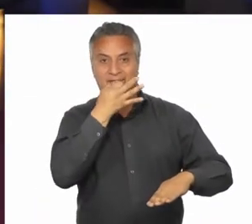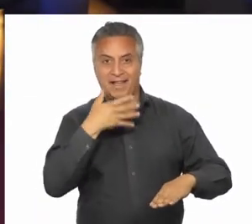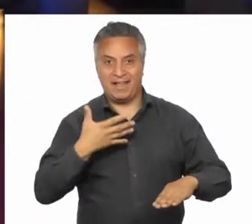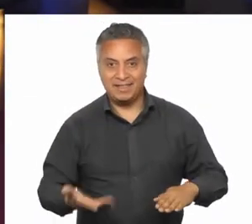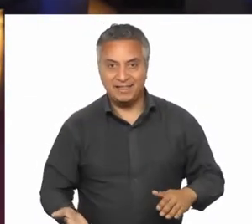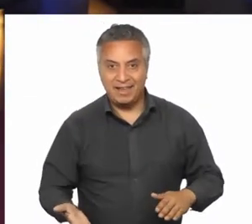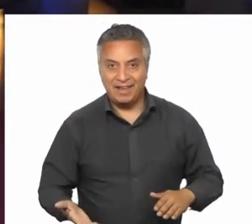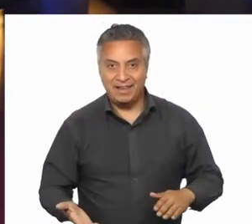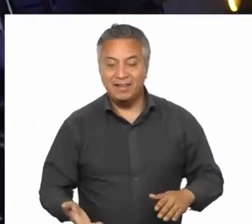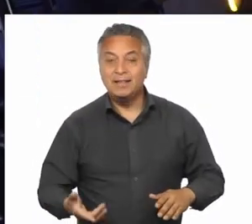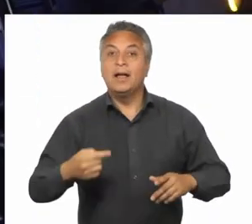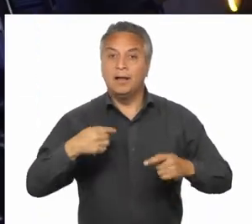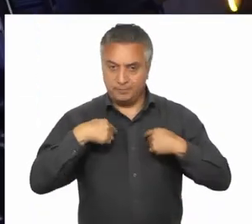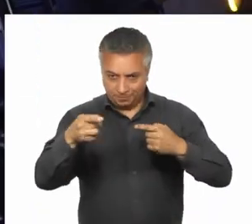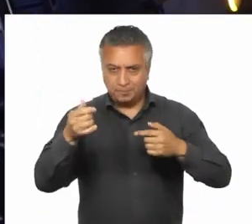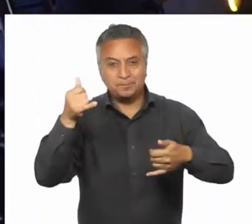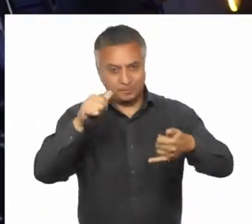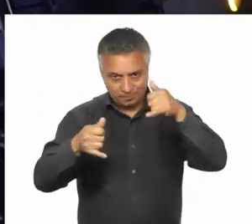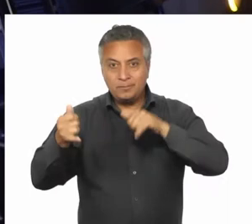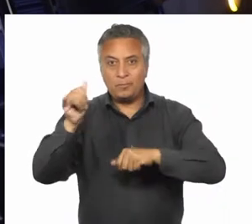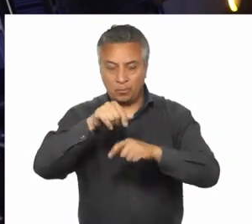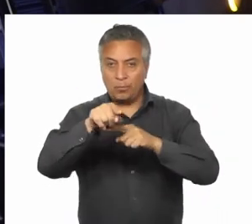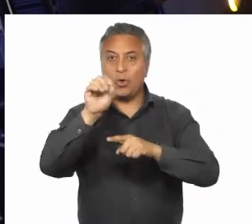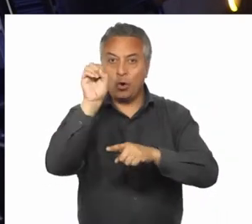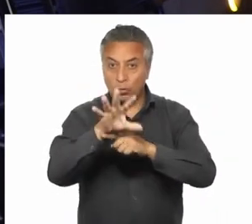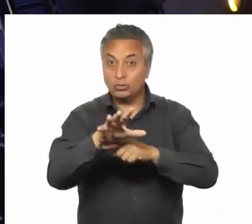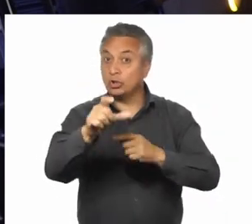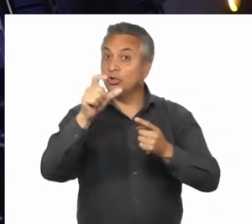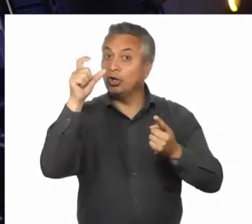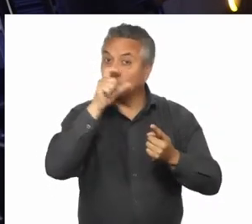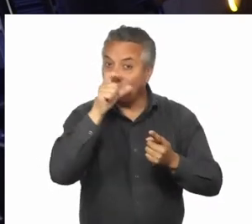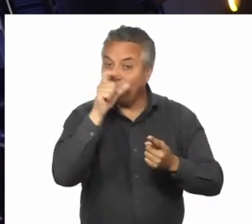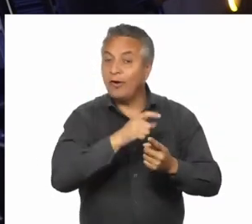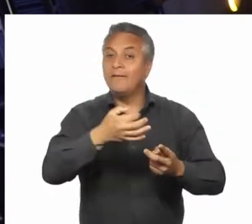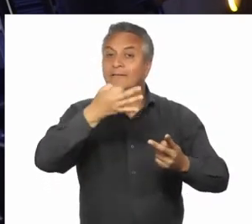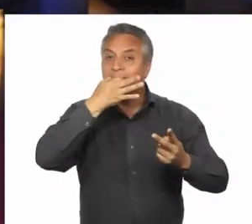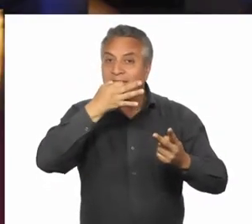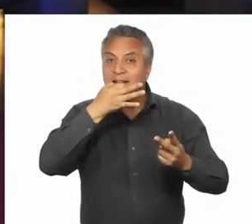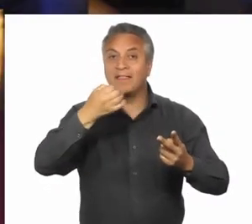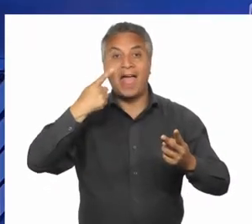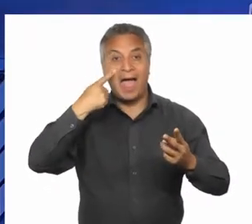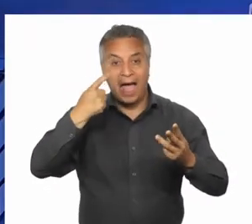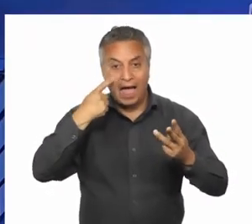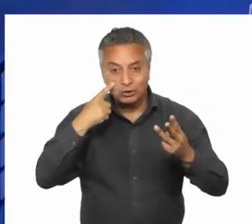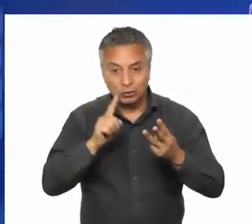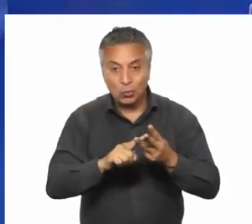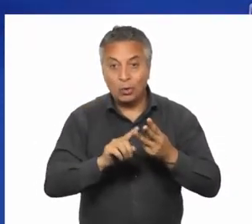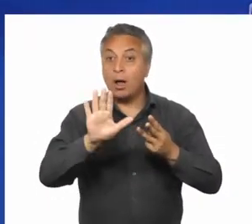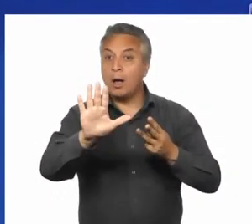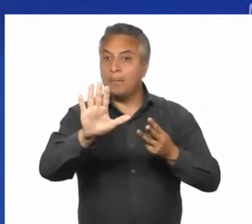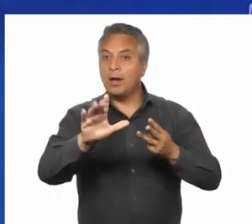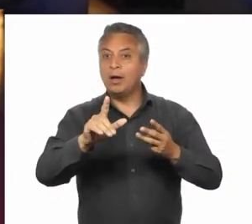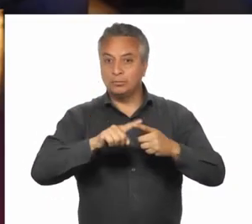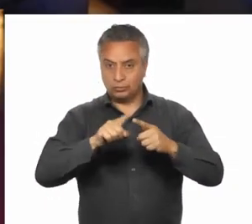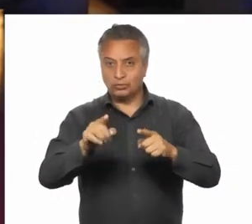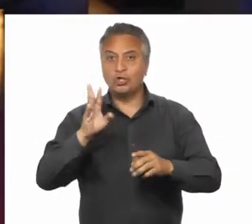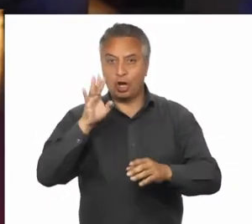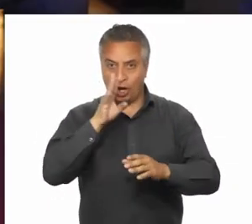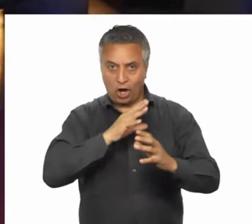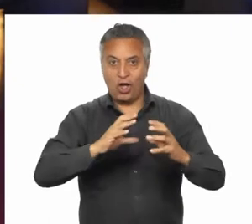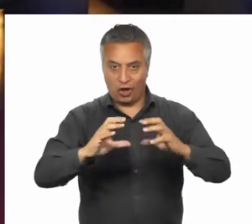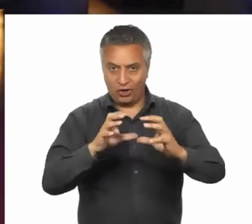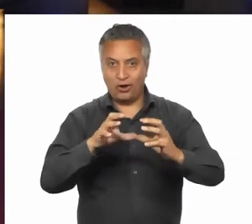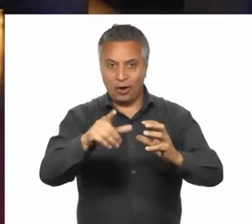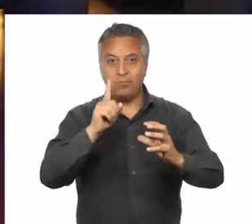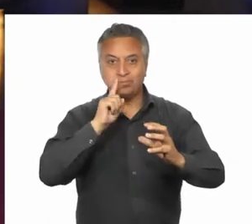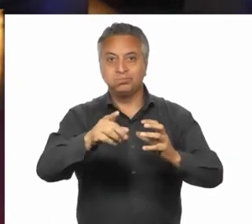Seguiremos experimentando con los colores de la luz rojo, verde y azul, pero con un objeto de color, como